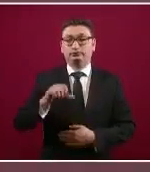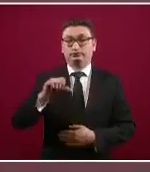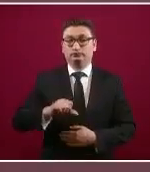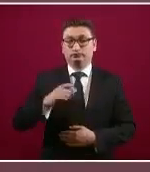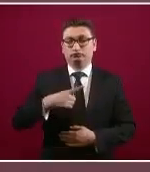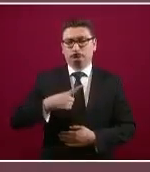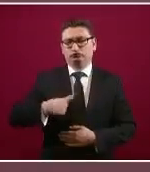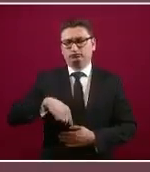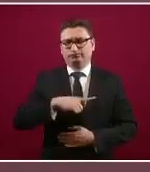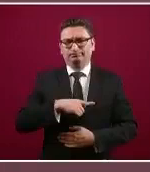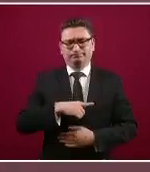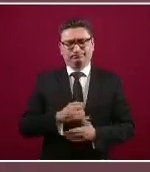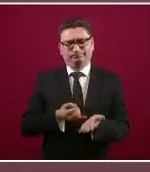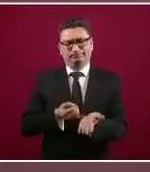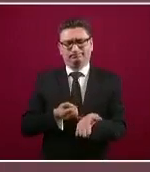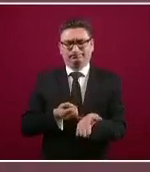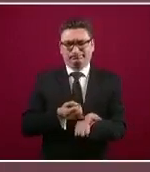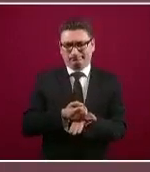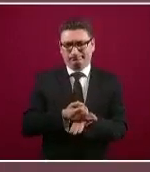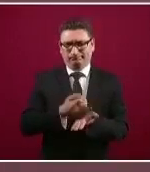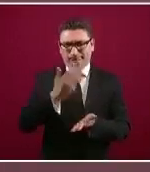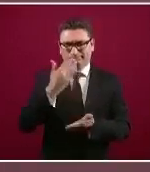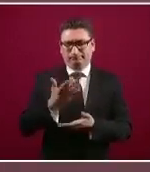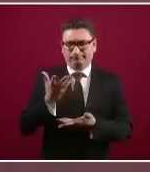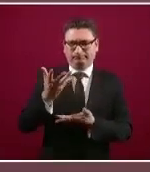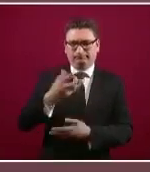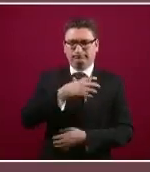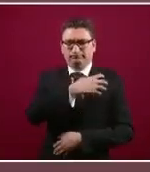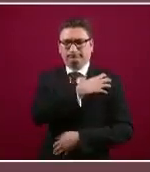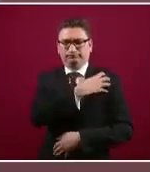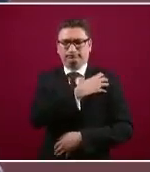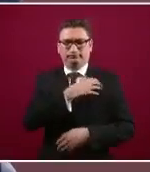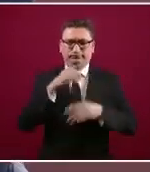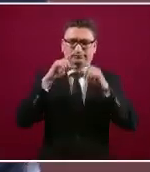decidimos dedicarlo al general Zapata,